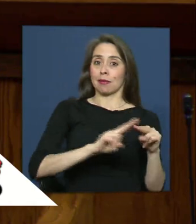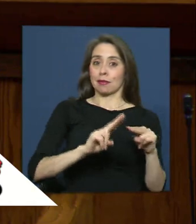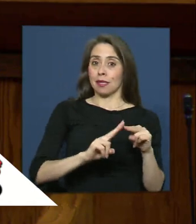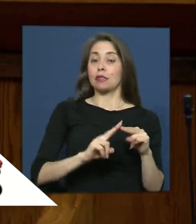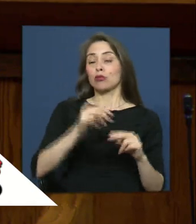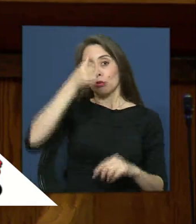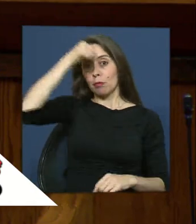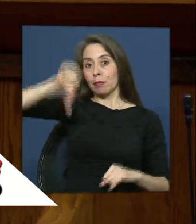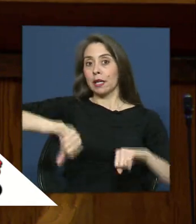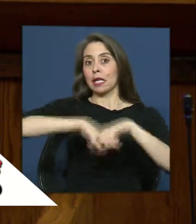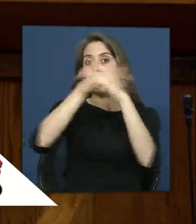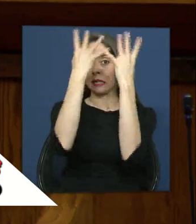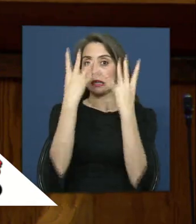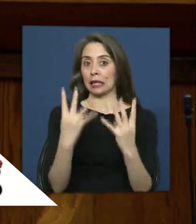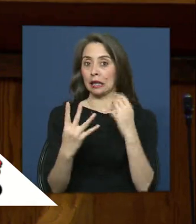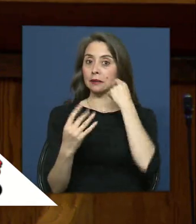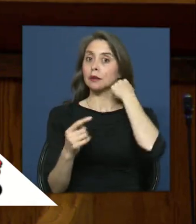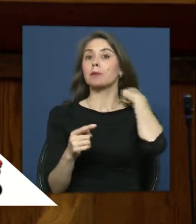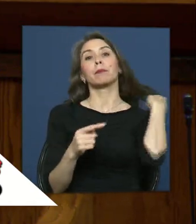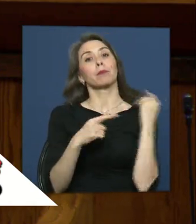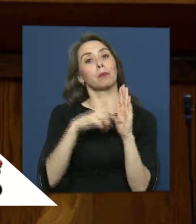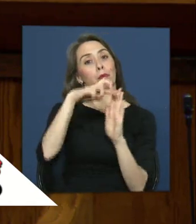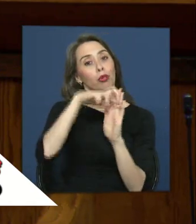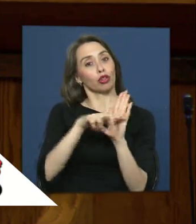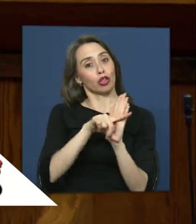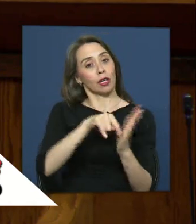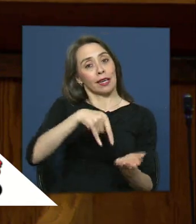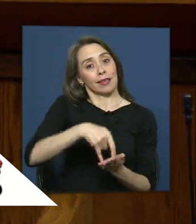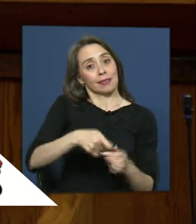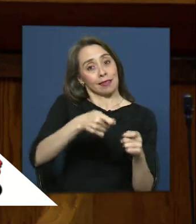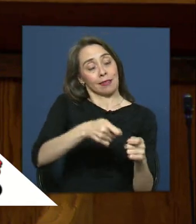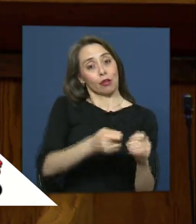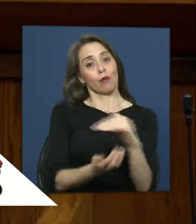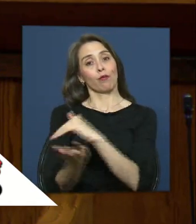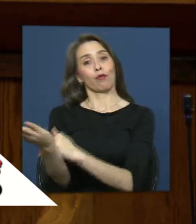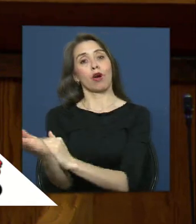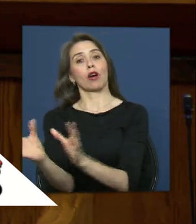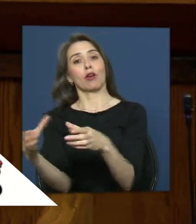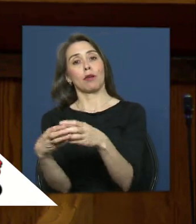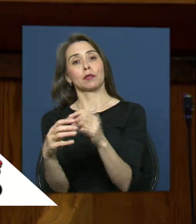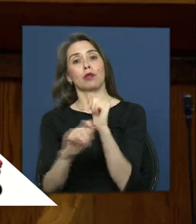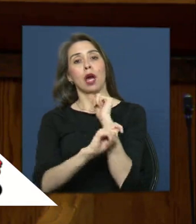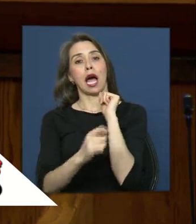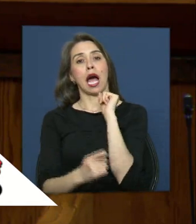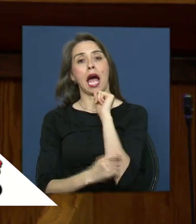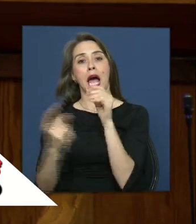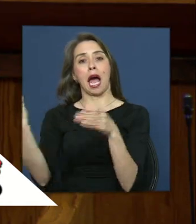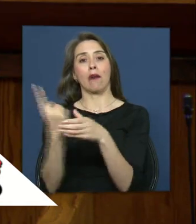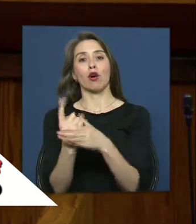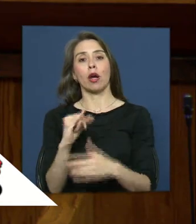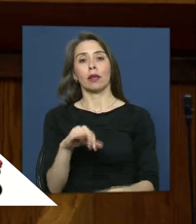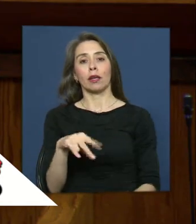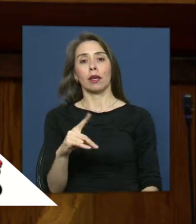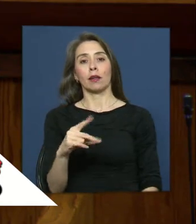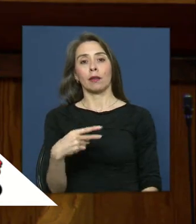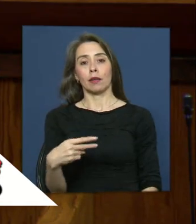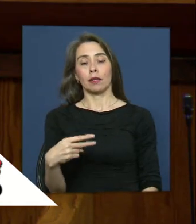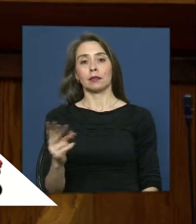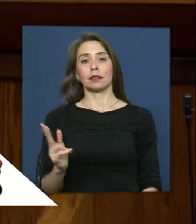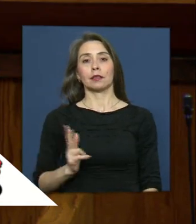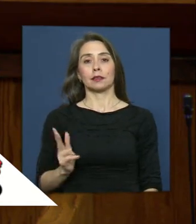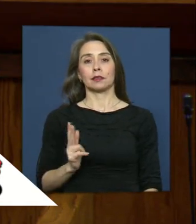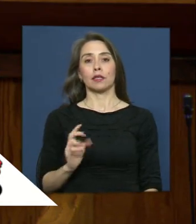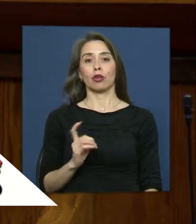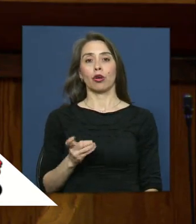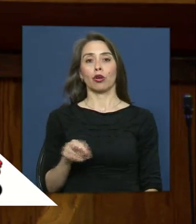Con motivo del trámite del proyecto, la Comisión recibió, entre otros, al abogado del Instituto Nacional de los Derechos Humanos, el señor Juan